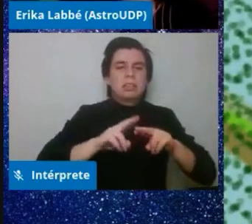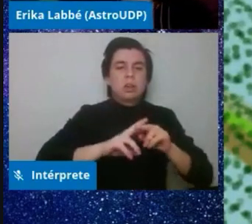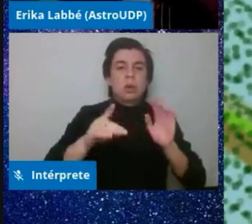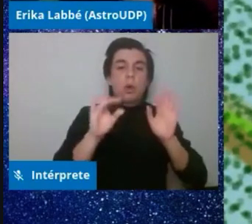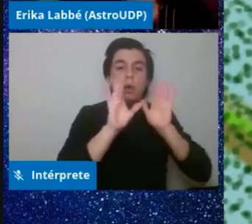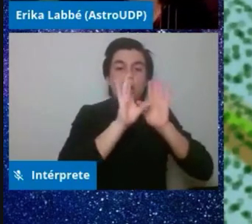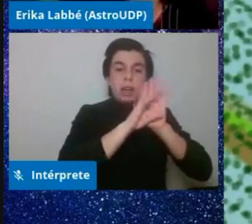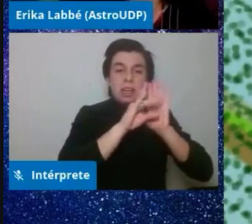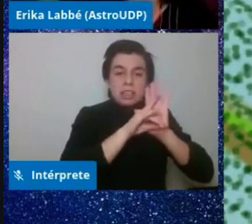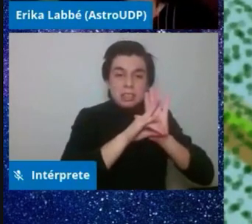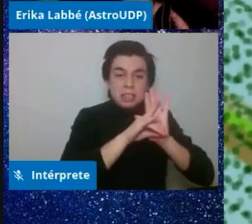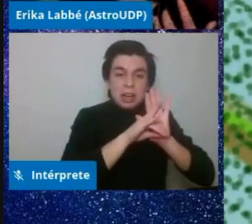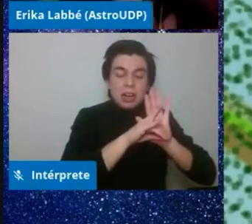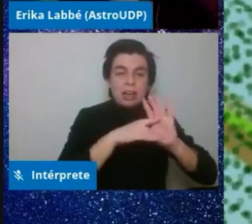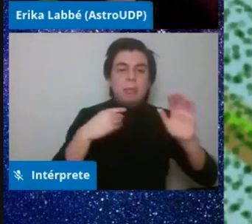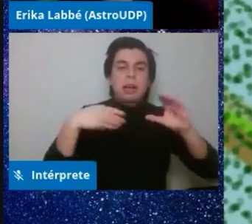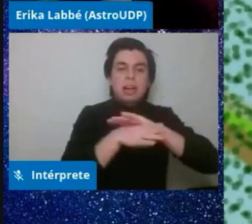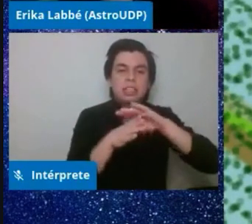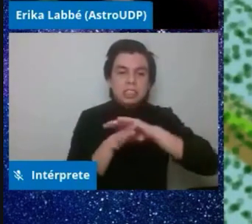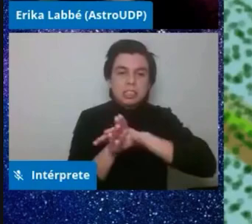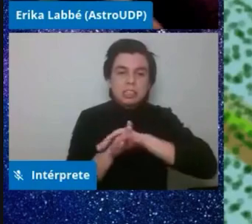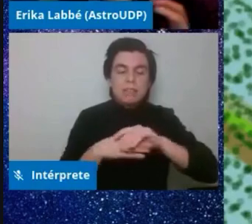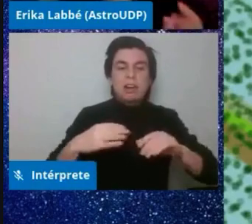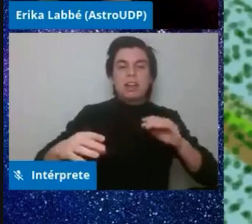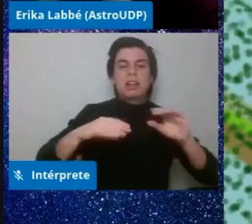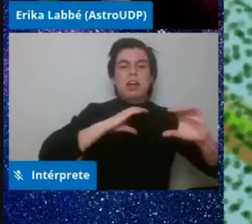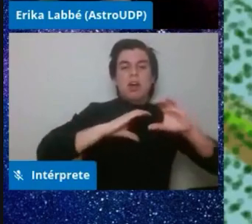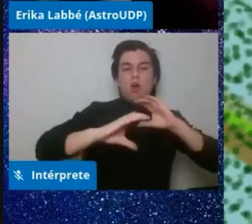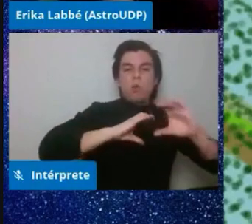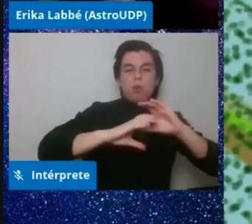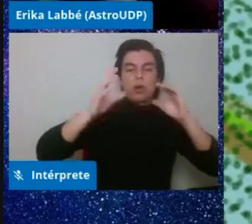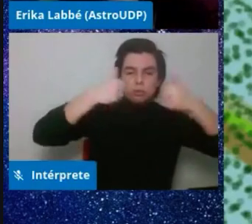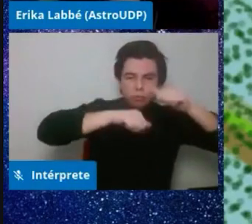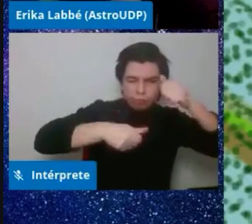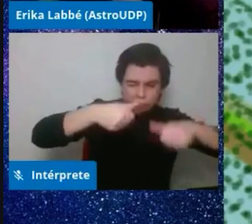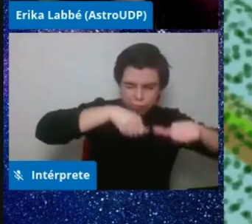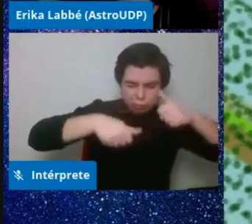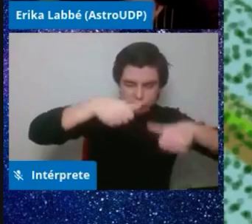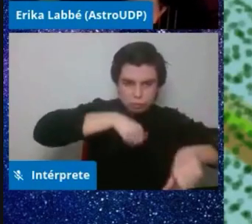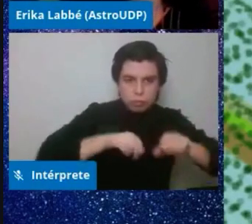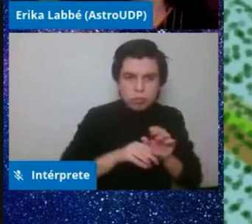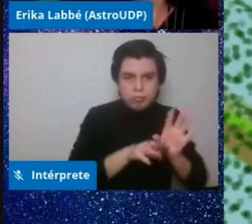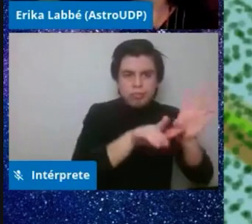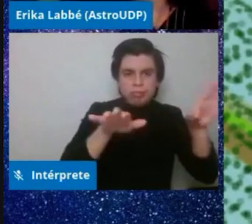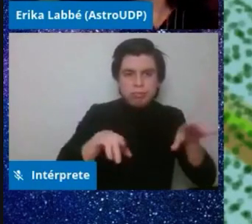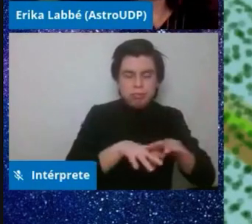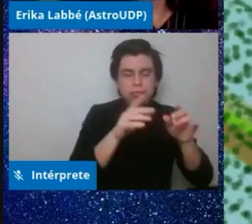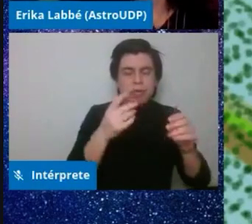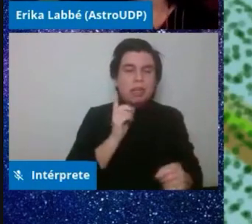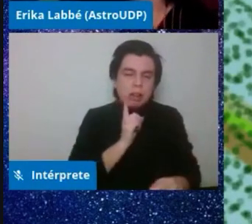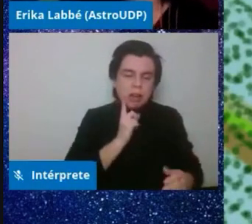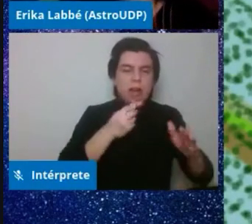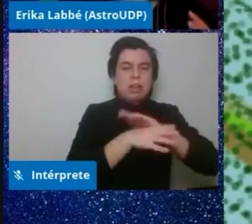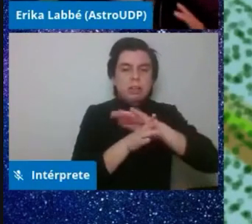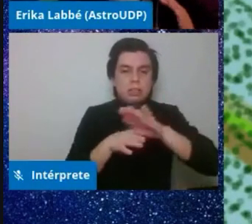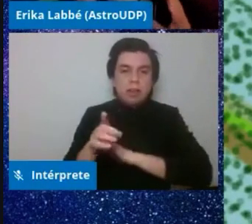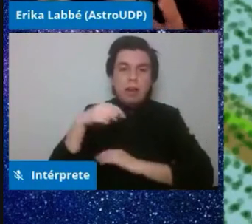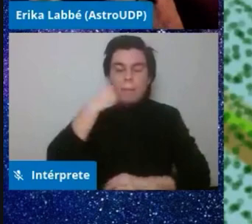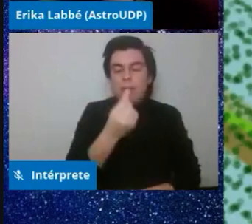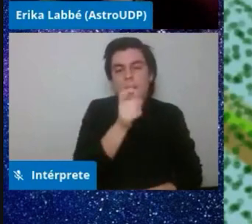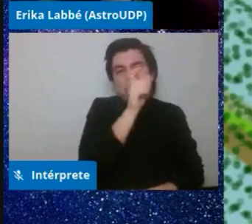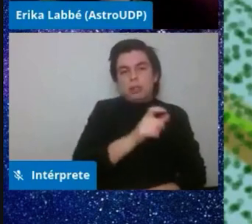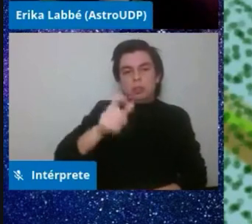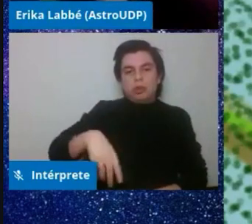de comunicación científica, pero accesible considerando todas las cosas en términos de accesibilidad para personas con discapacidad visual